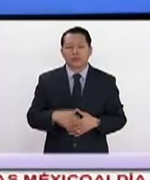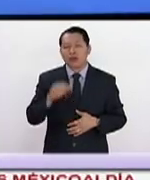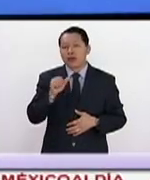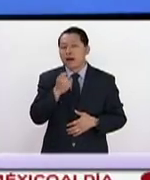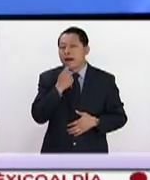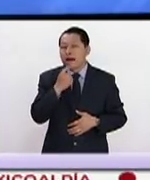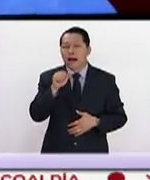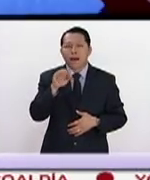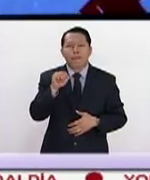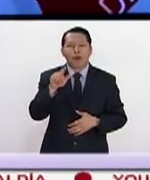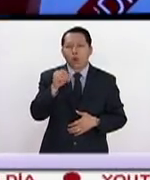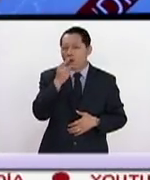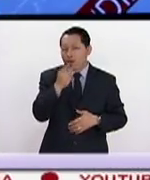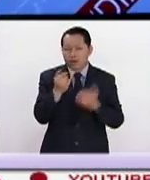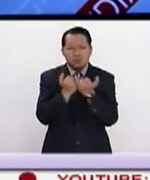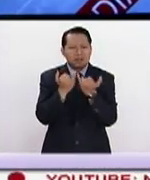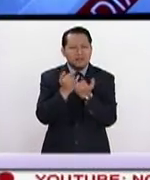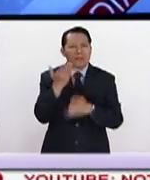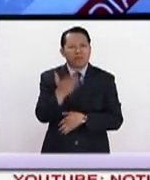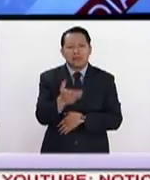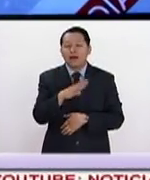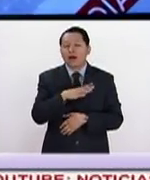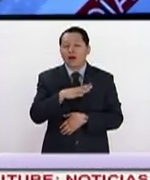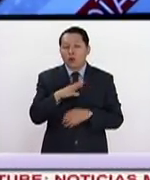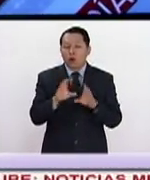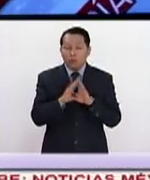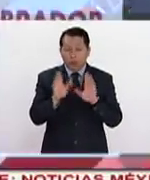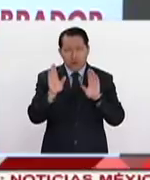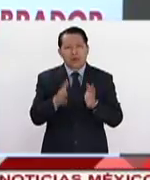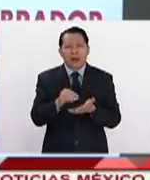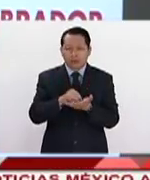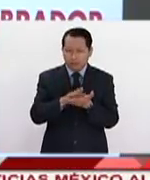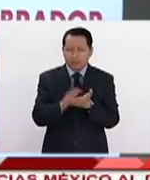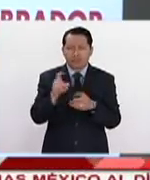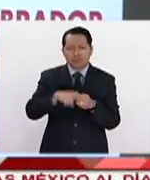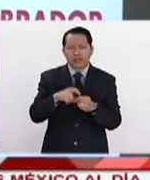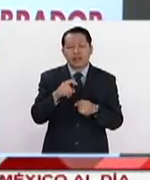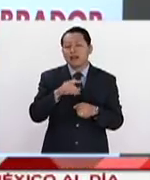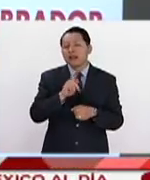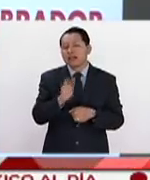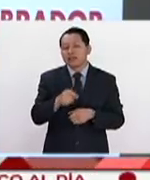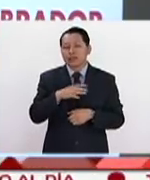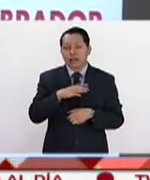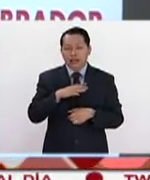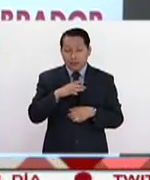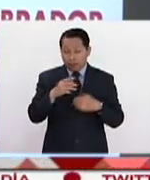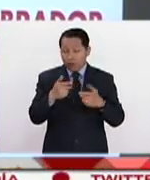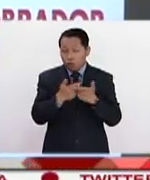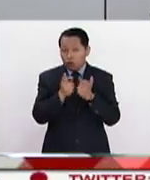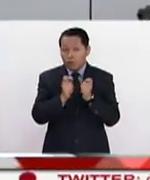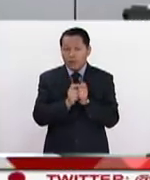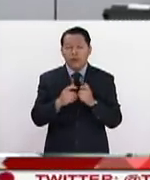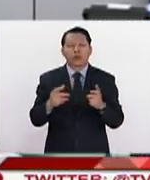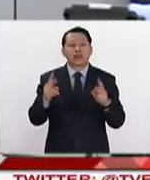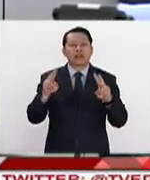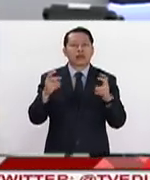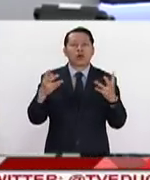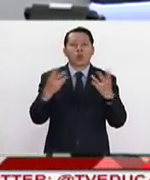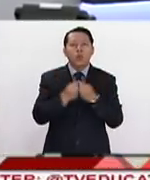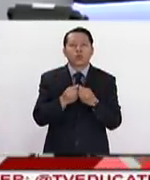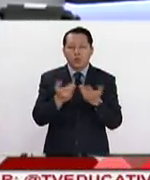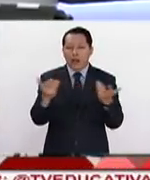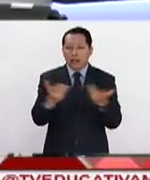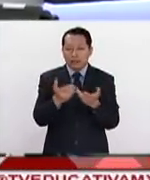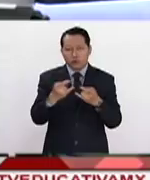Andrés Manuel López Obrador también solicitó oficialmente su registro como candidato a la presidencia por la coalición Juntos Haremos